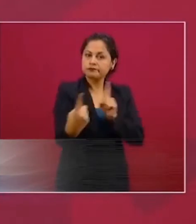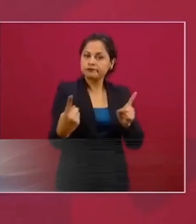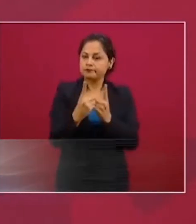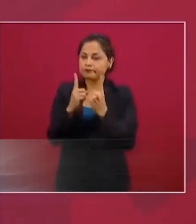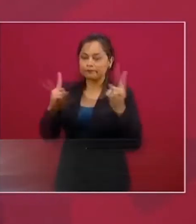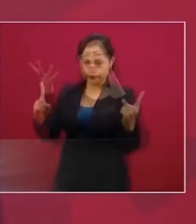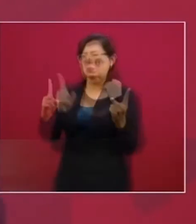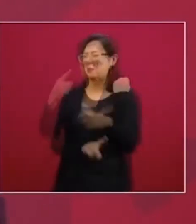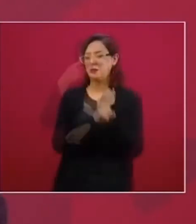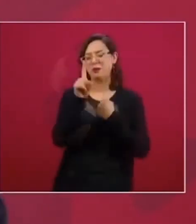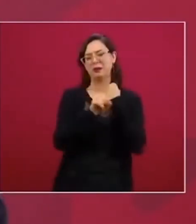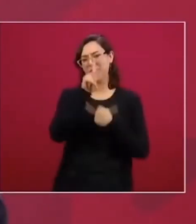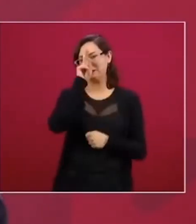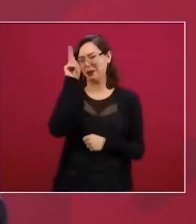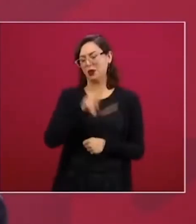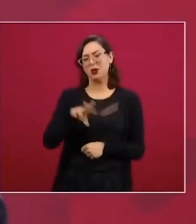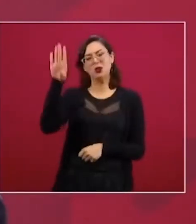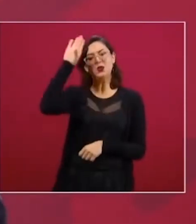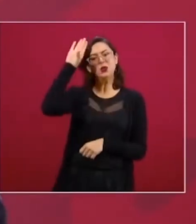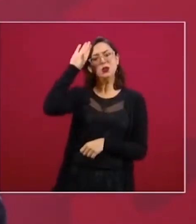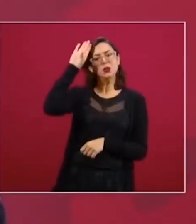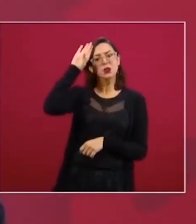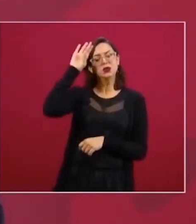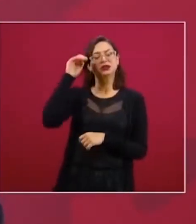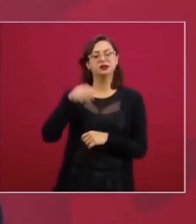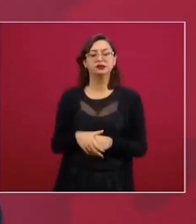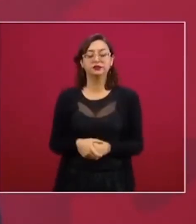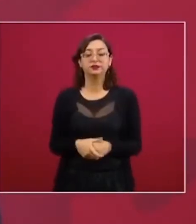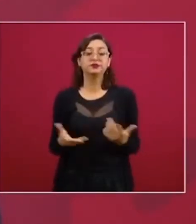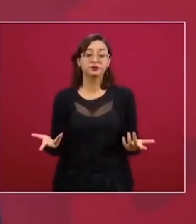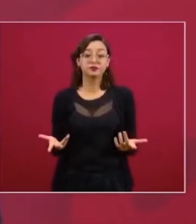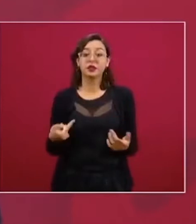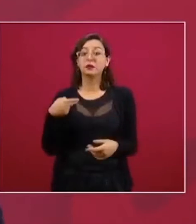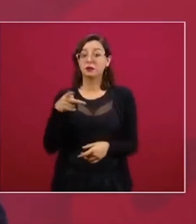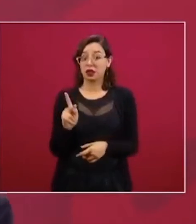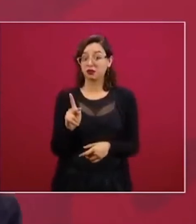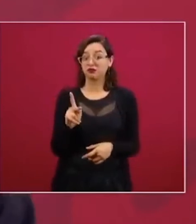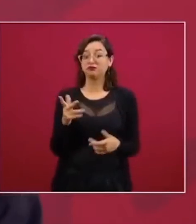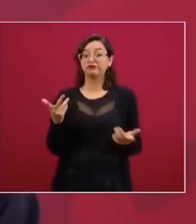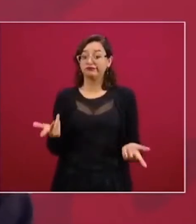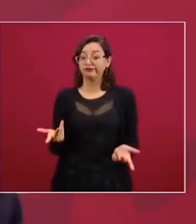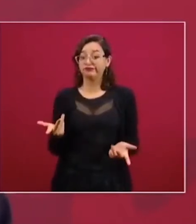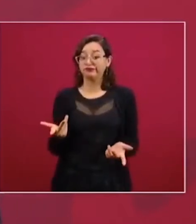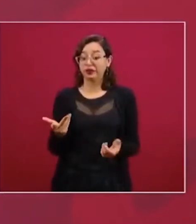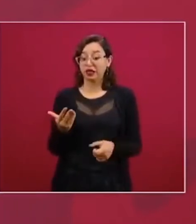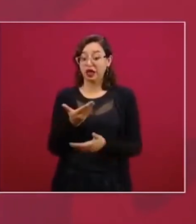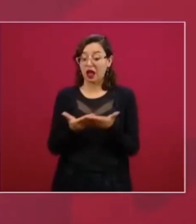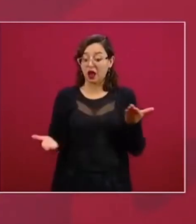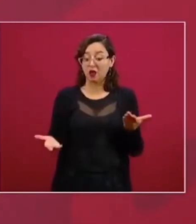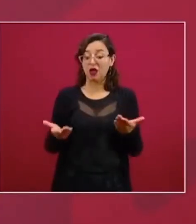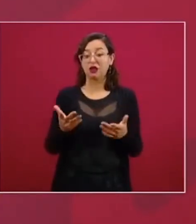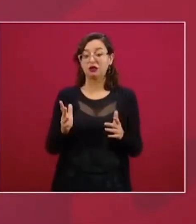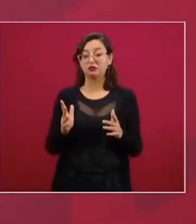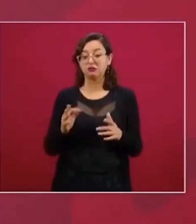mínimos posibles así fue como esta mañana el subsecretario de prevención y promoción a la salud hugo lópez gatell anunció que méxico entra oficialmente